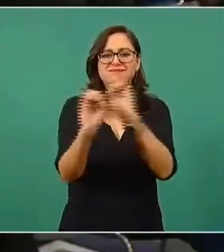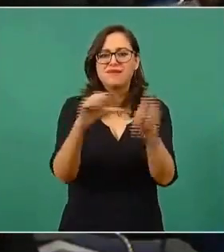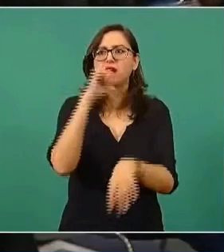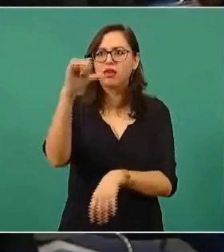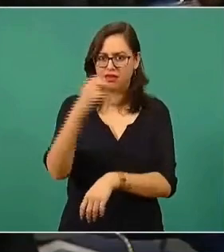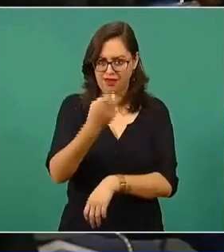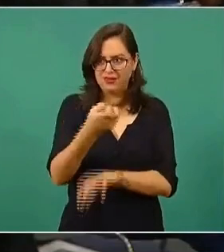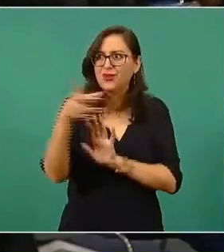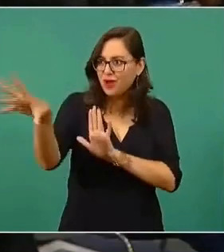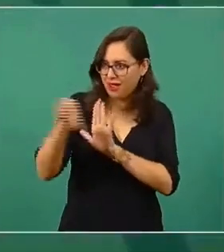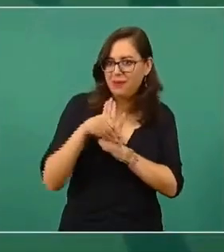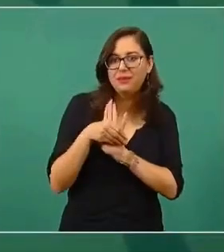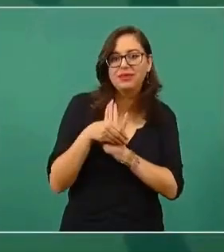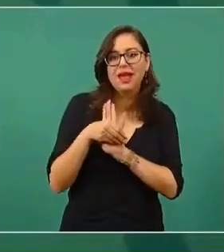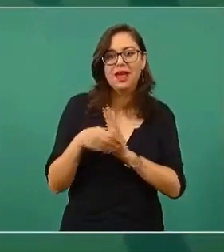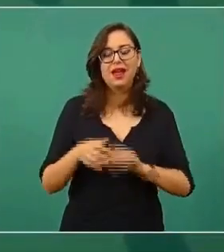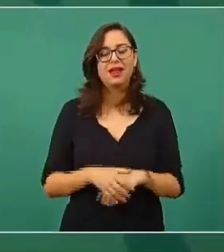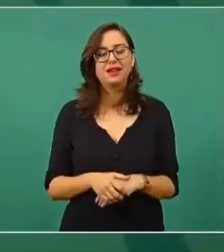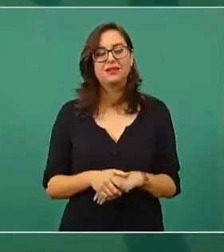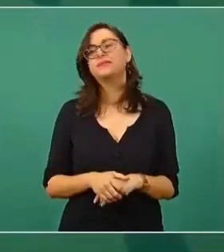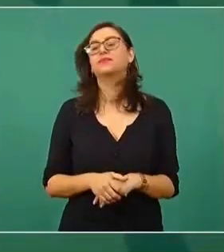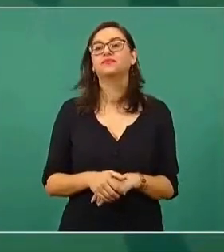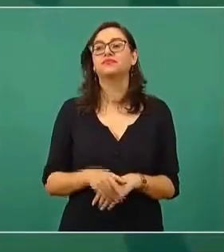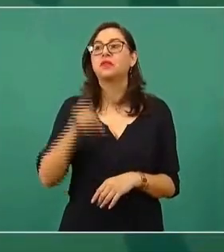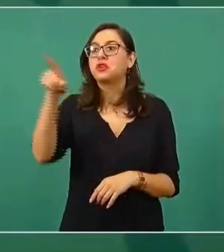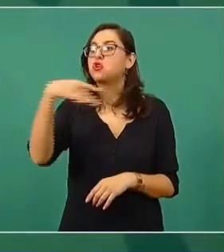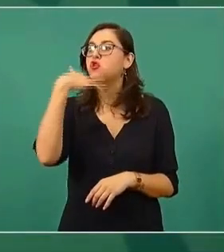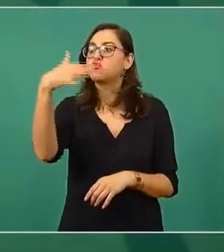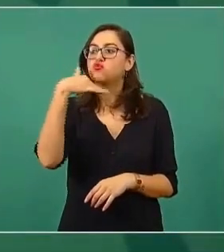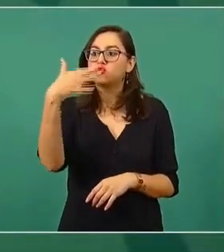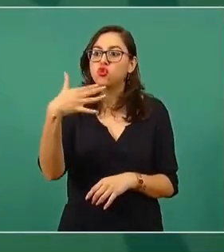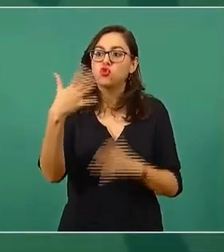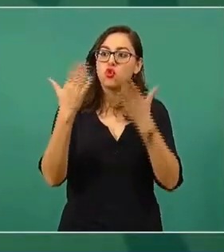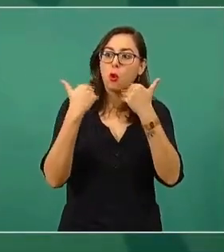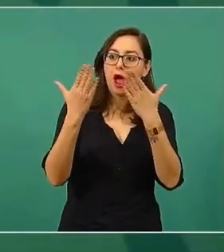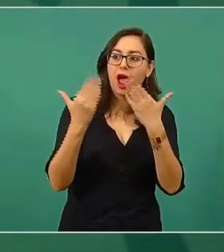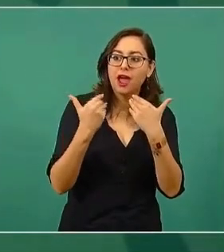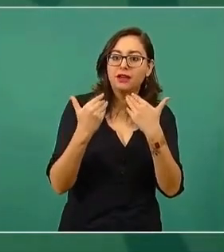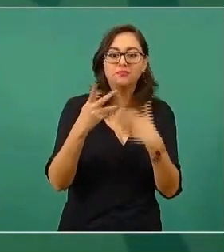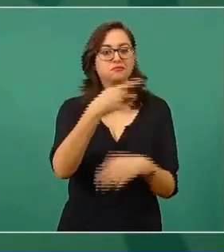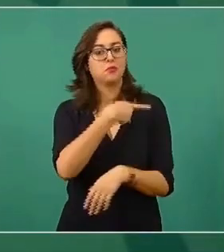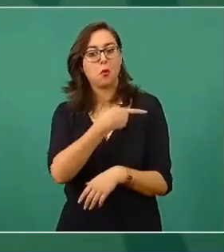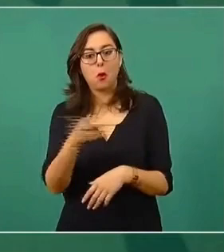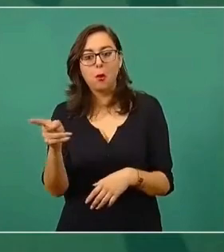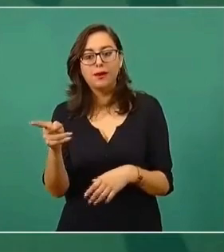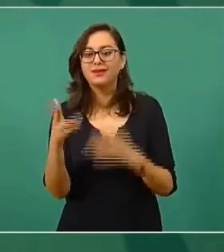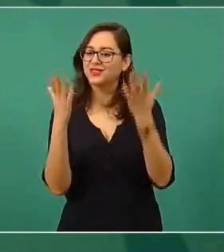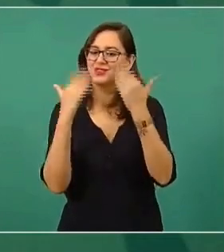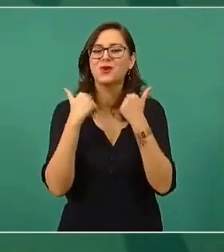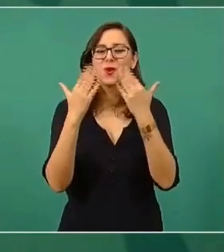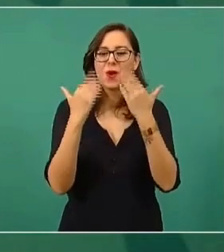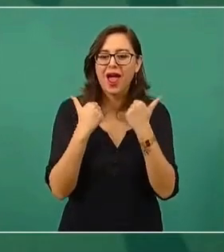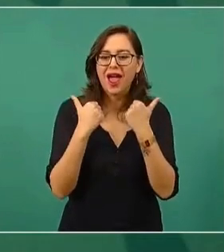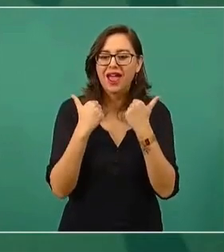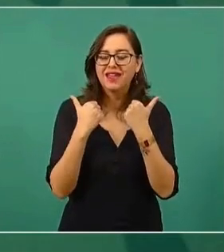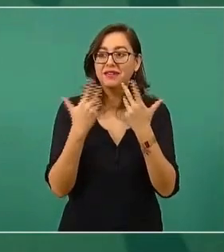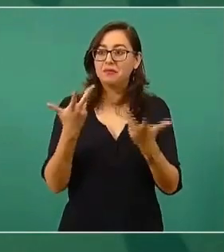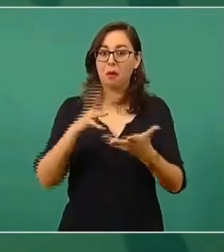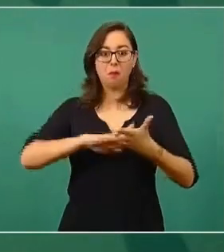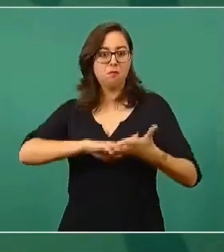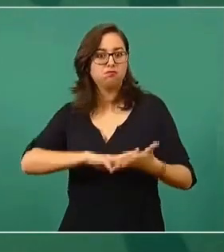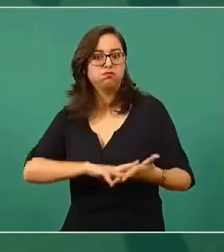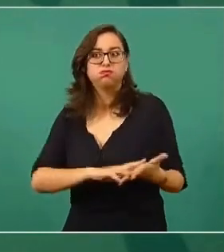Y como no hay corrupción, no hay pobreza. Y como no hay pobreza, no hay inseguridad ni